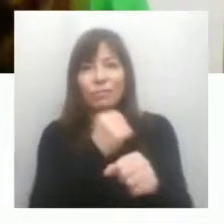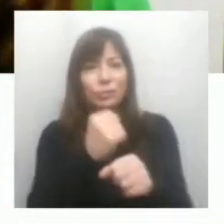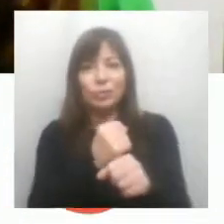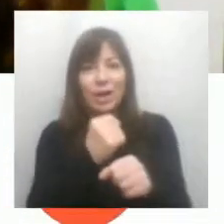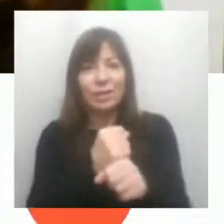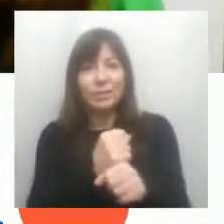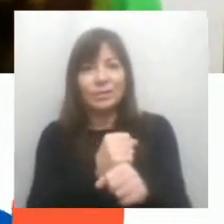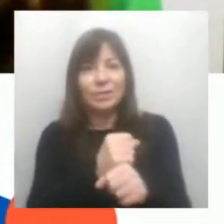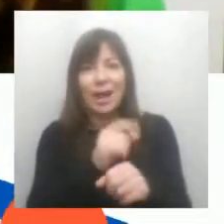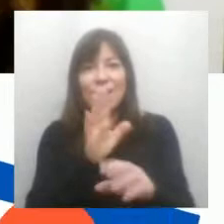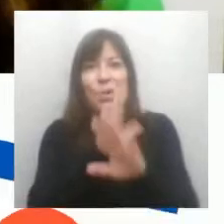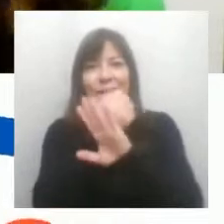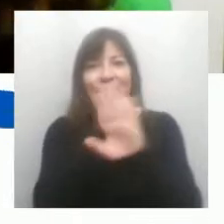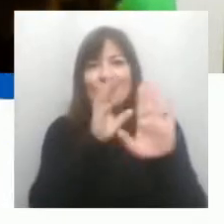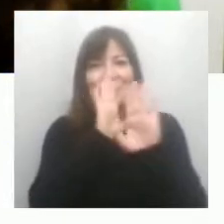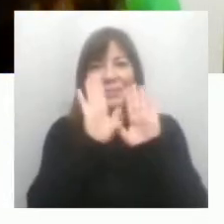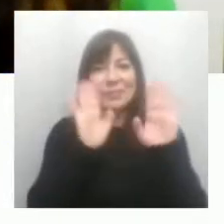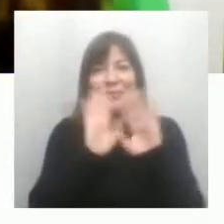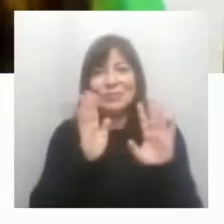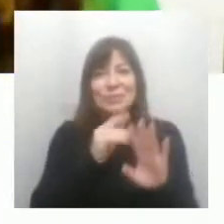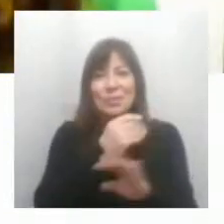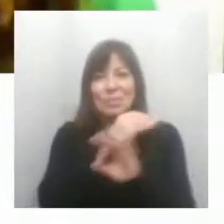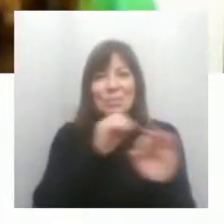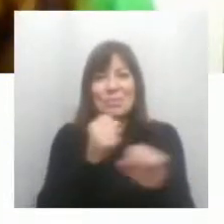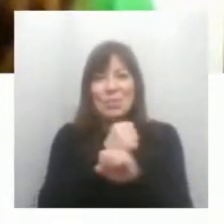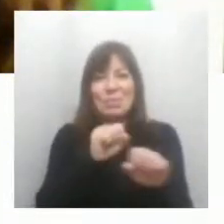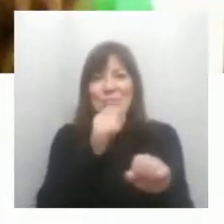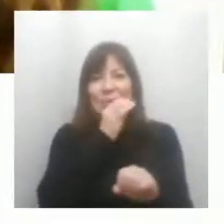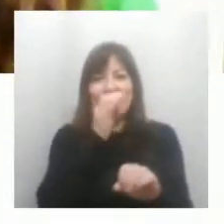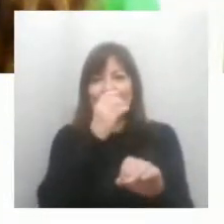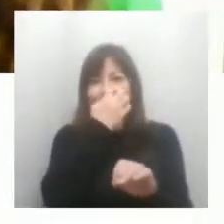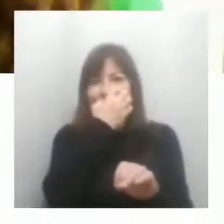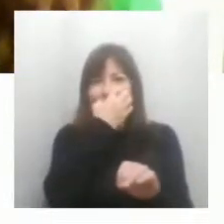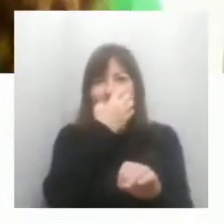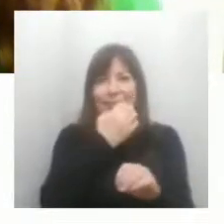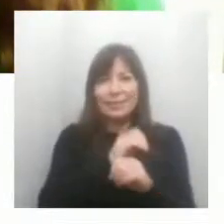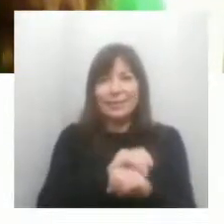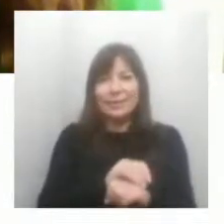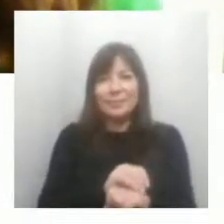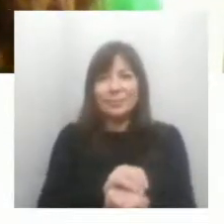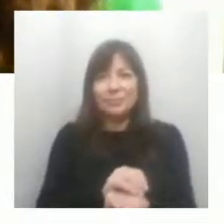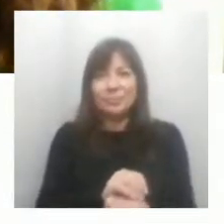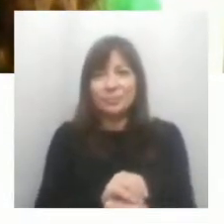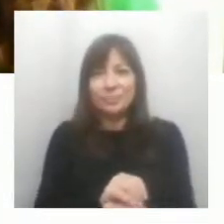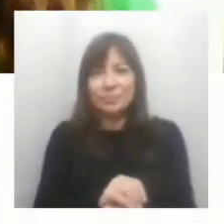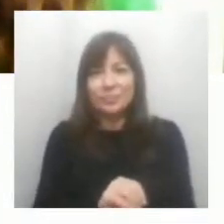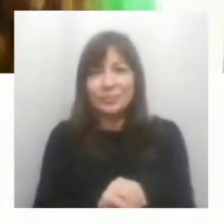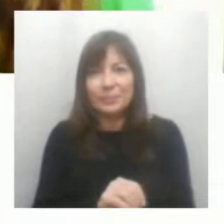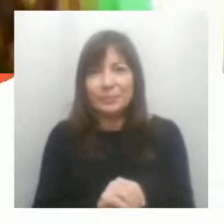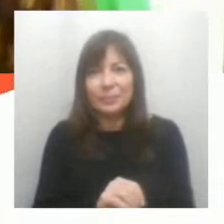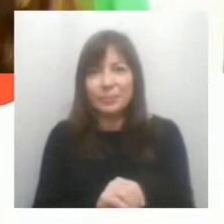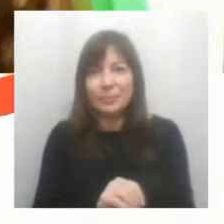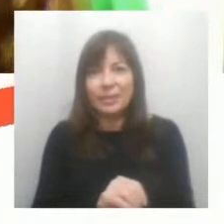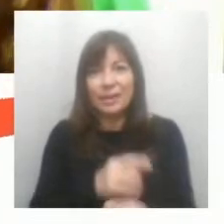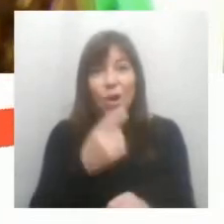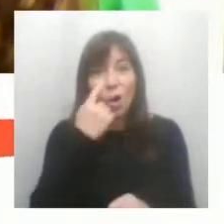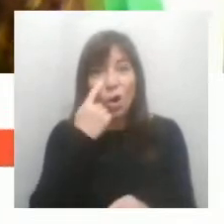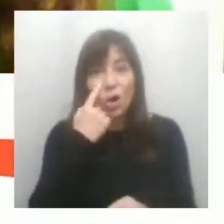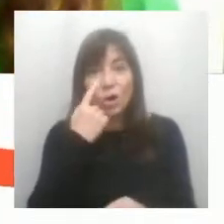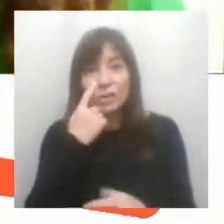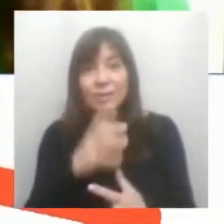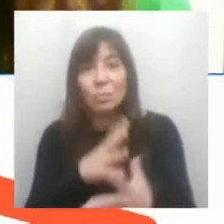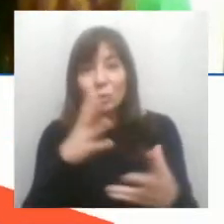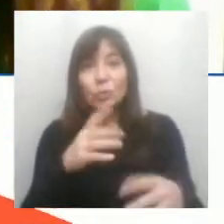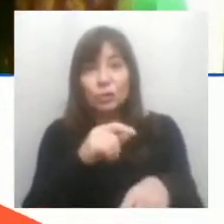Ahí, ya, no puedo decir nada más. Sí, ese módulo, yo creo que él es un, el que nos preguntó, es un visitante que lo conoce el museo hace mucho